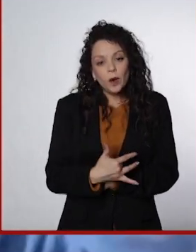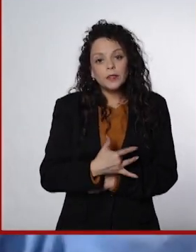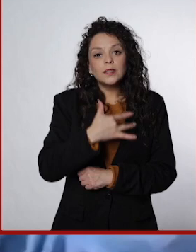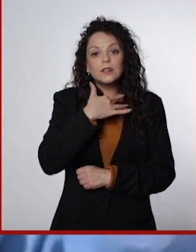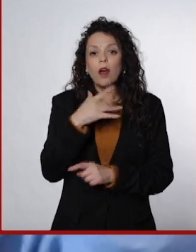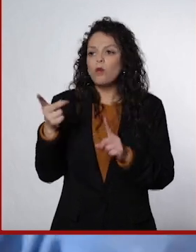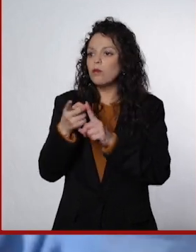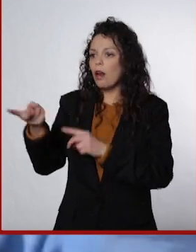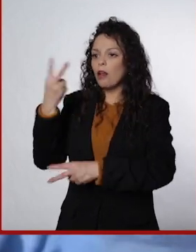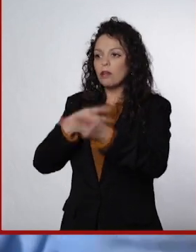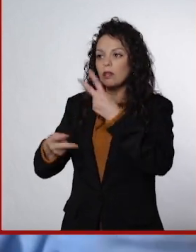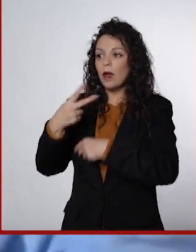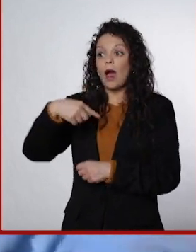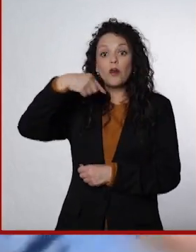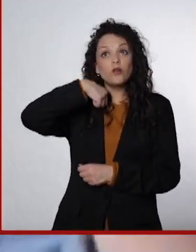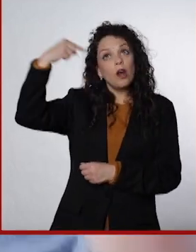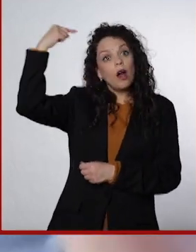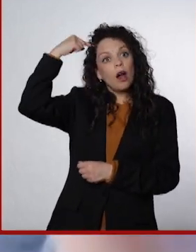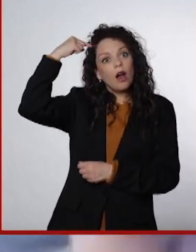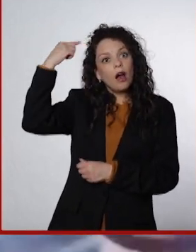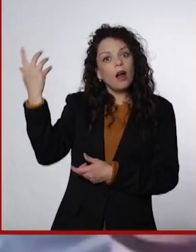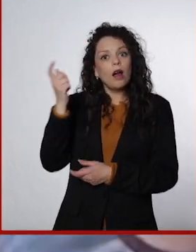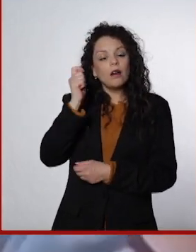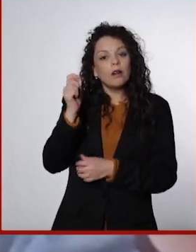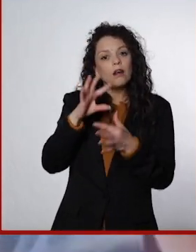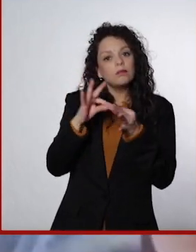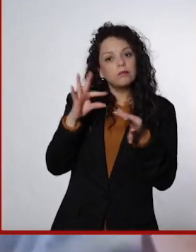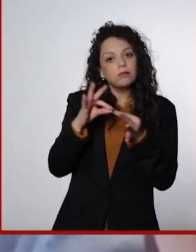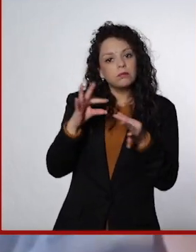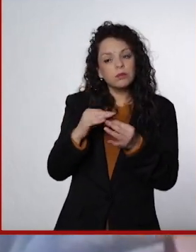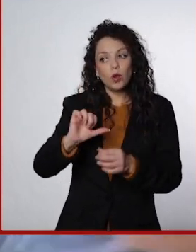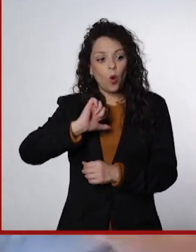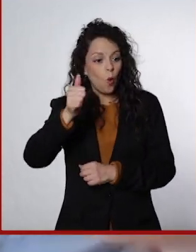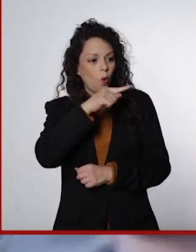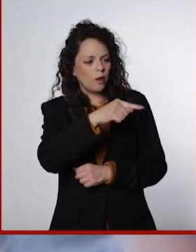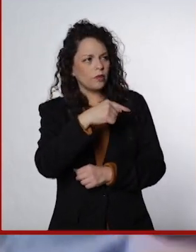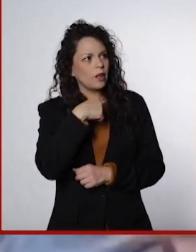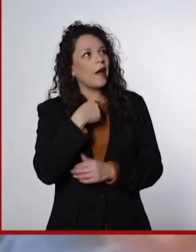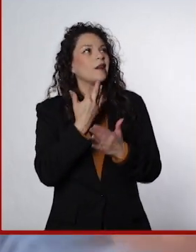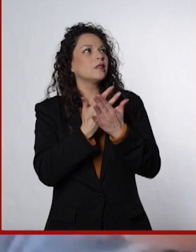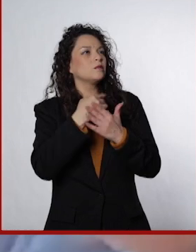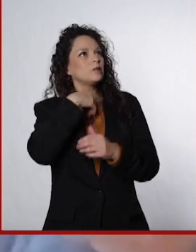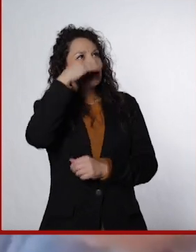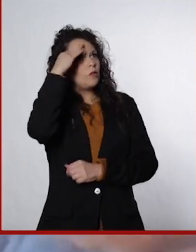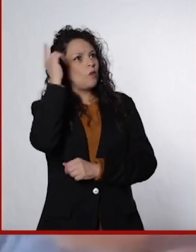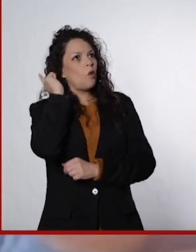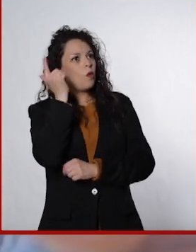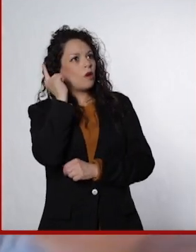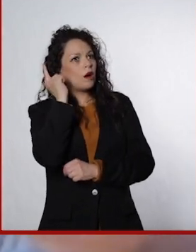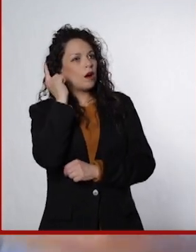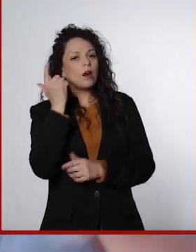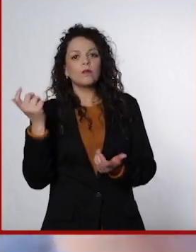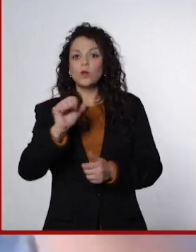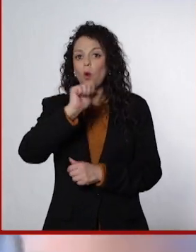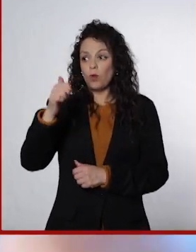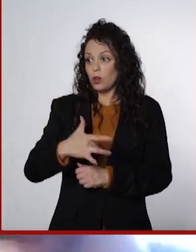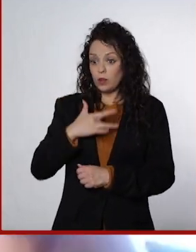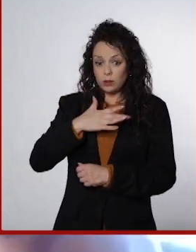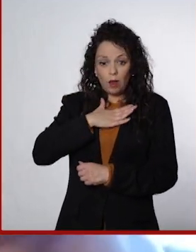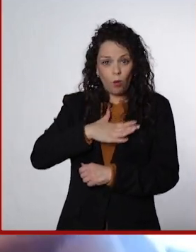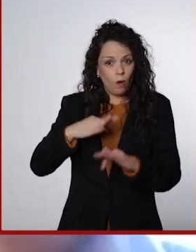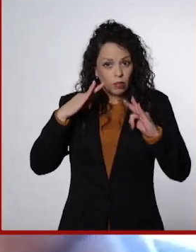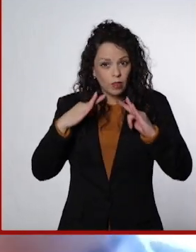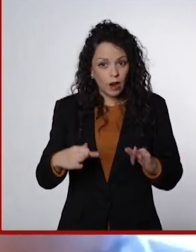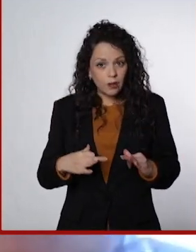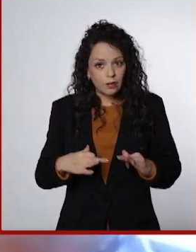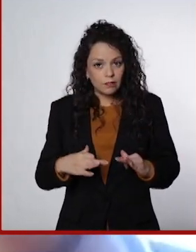la historia que me cuento, viene de las expectativas que tenía y viene de las necesidades satisfechas o no satisfechas. Y aquí hay